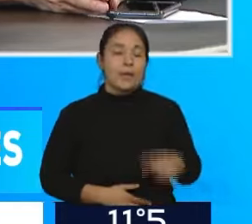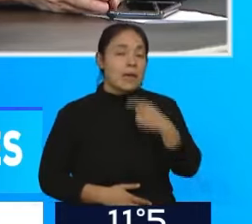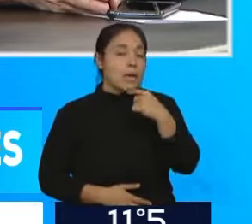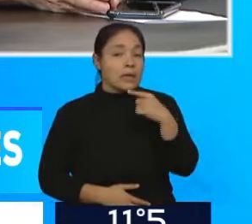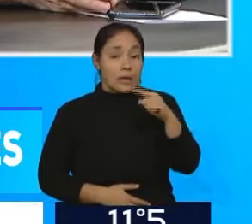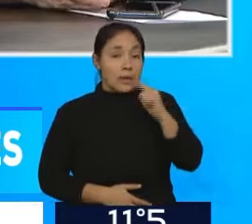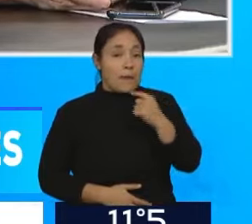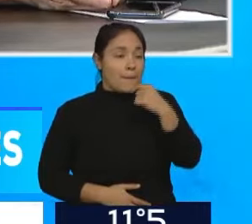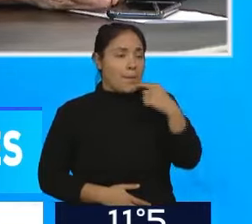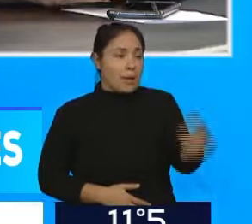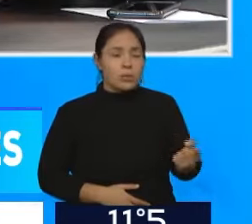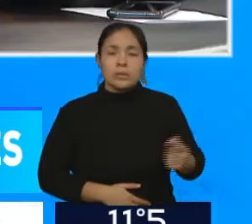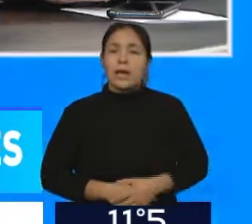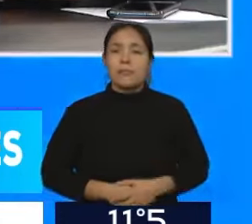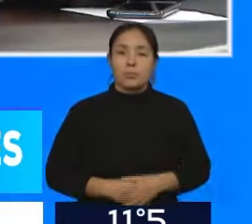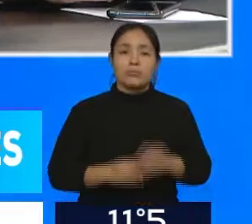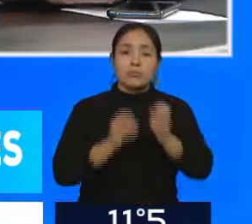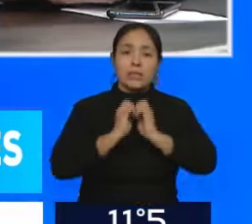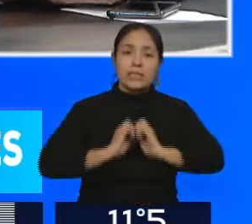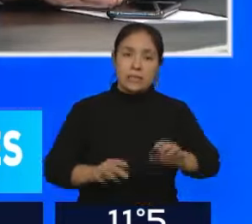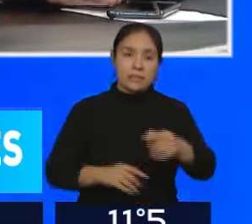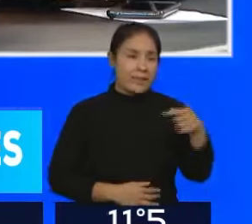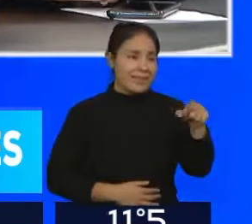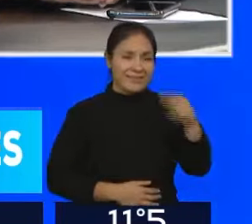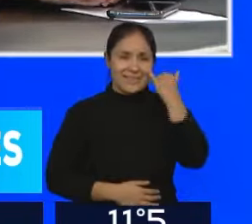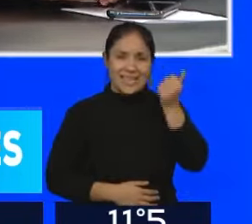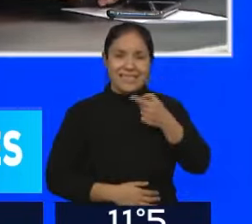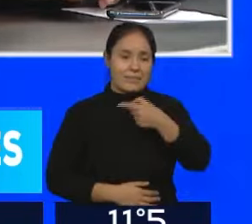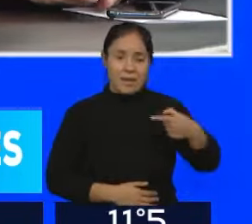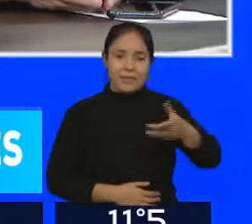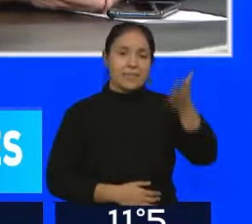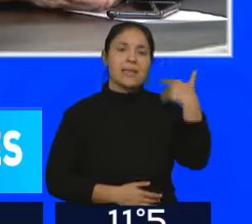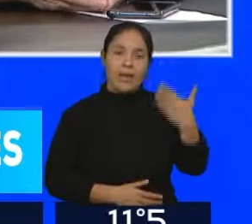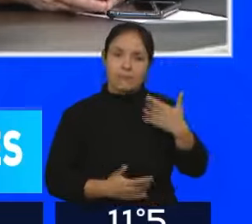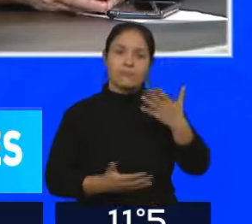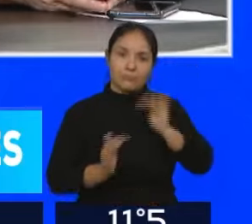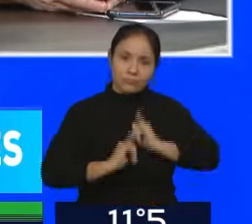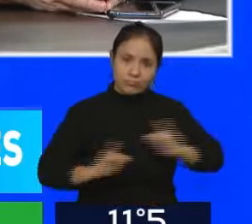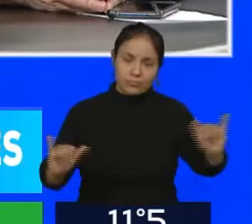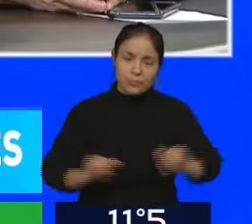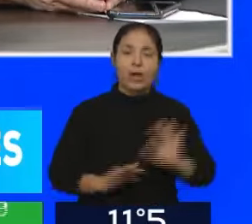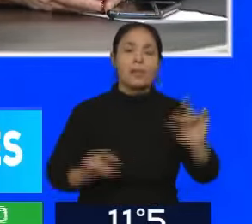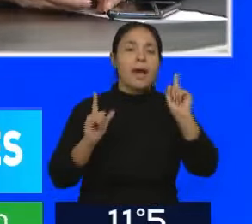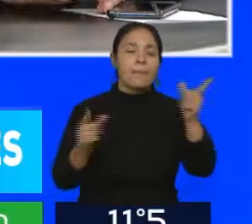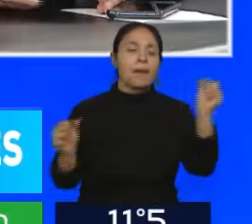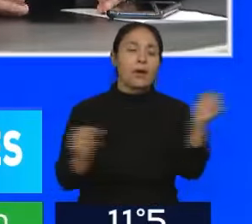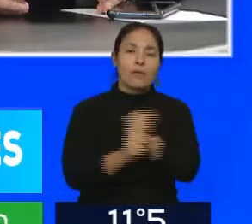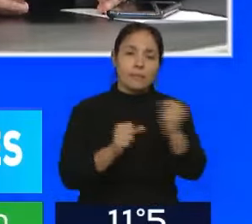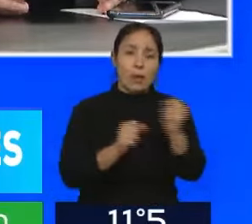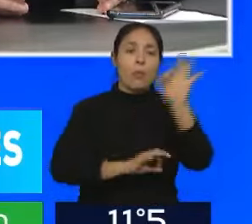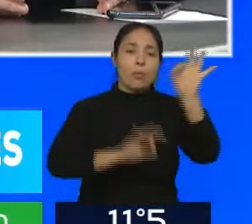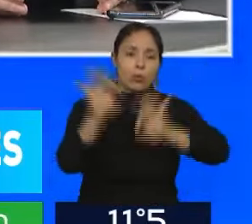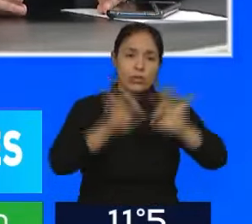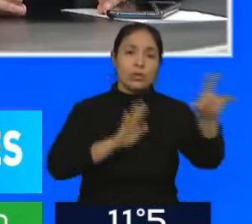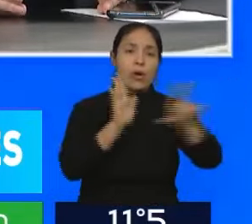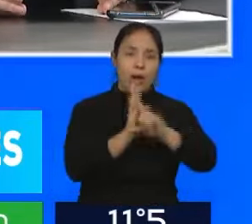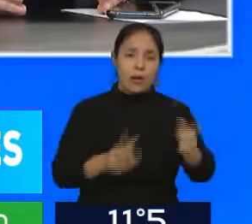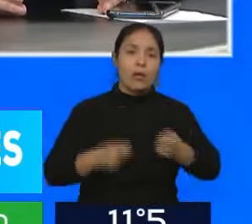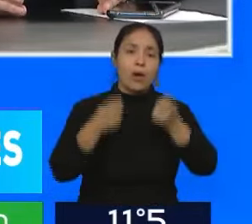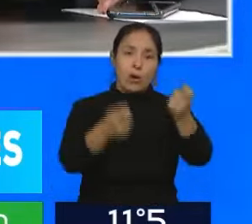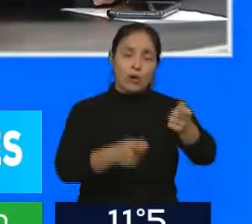de esta iniciativa que él ya mostró la semana pasada y que fue confirmada por los proyectos de ley que envió